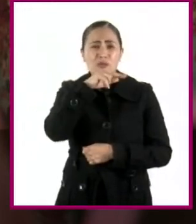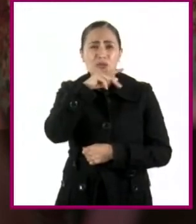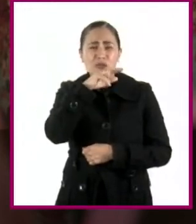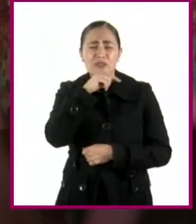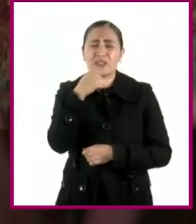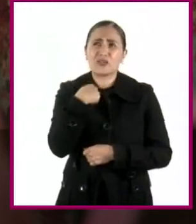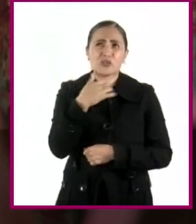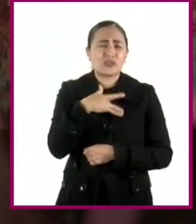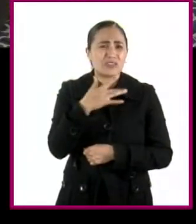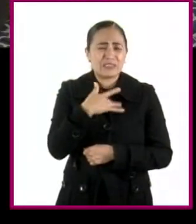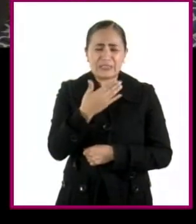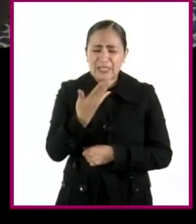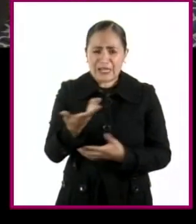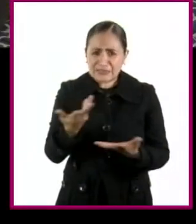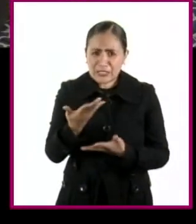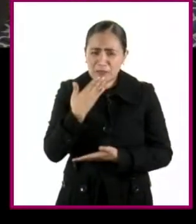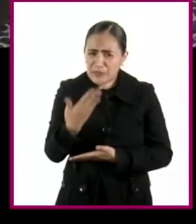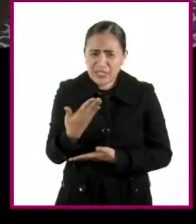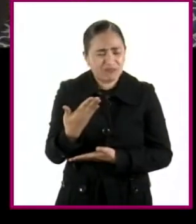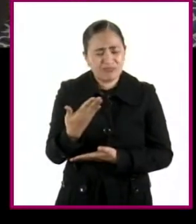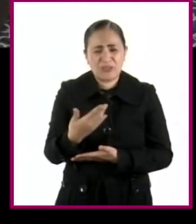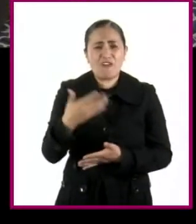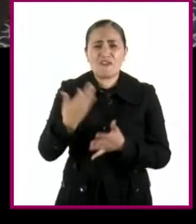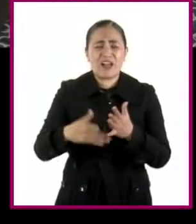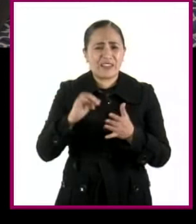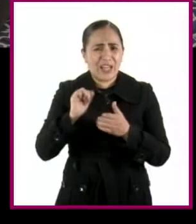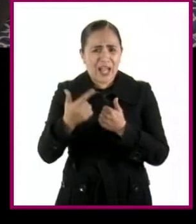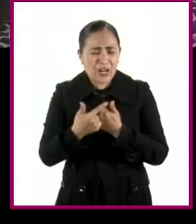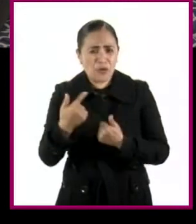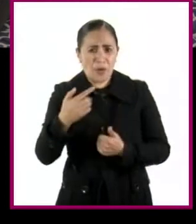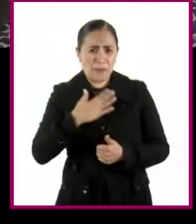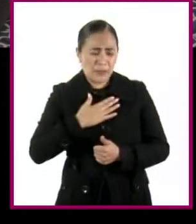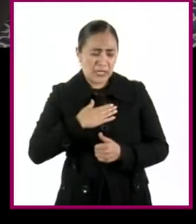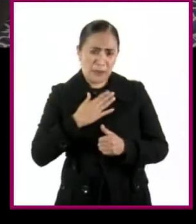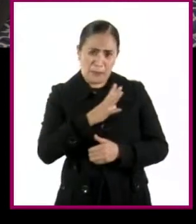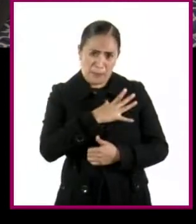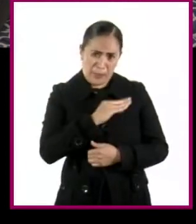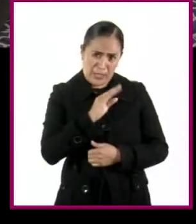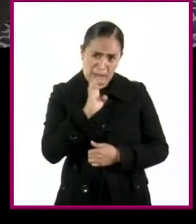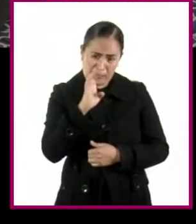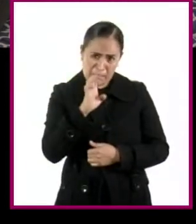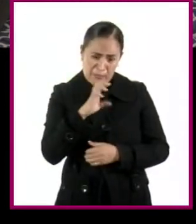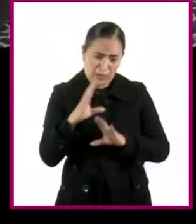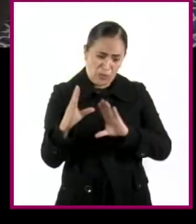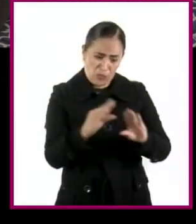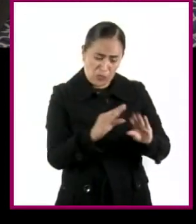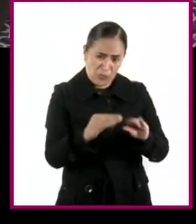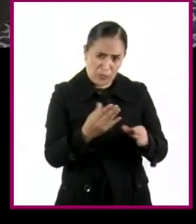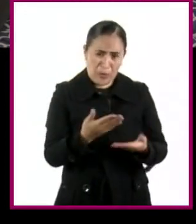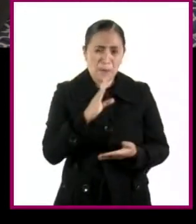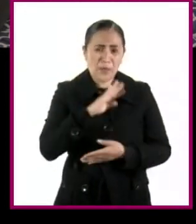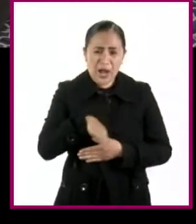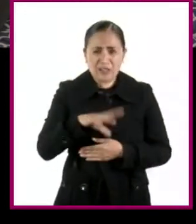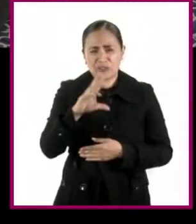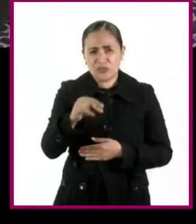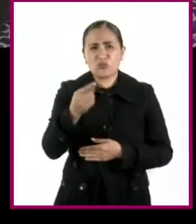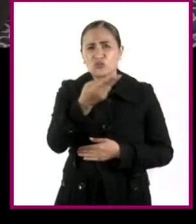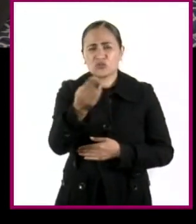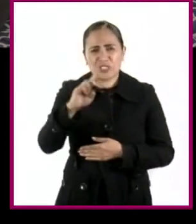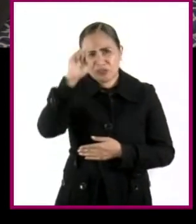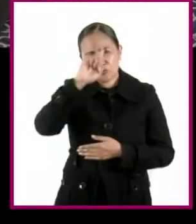bien y que me falta algo. Y no quiero transmitirle nada feo a mi bebé. Quiero encontrar algo para sanar y conocerme. ¿Qué me